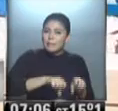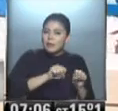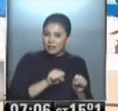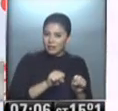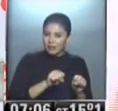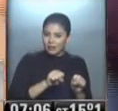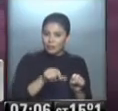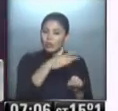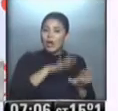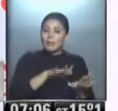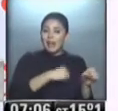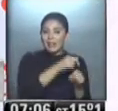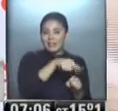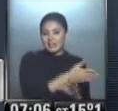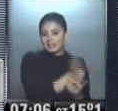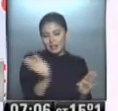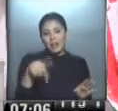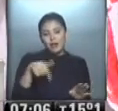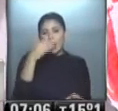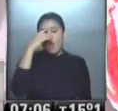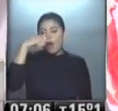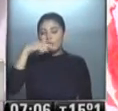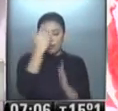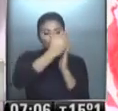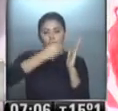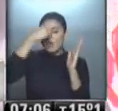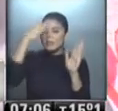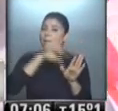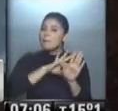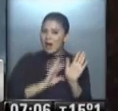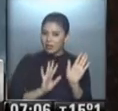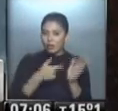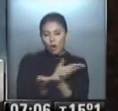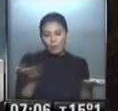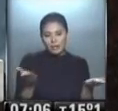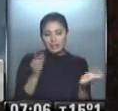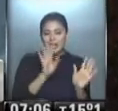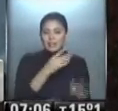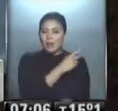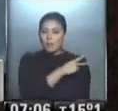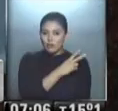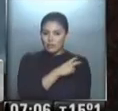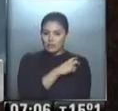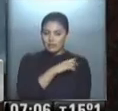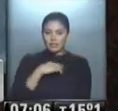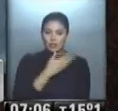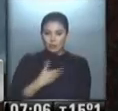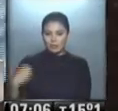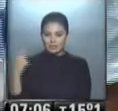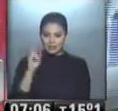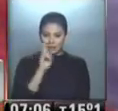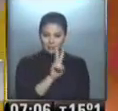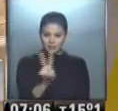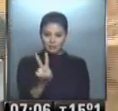esperaron su salida vamos a compartir ahora el último parte médico brindado por el vocero presidencial alfredo scoccimarro